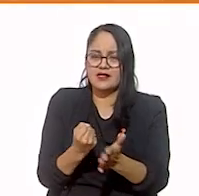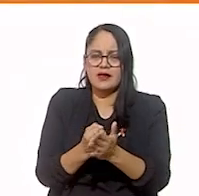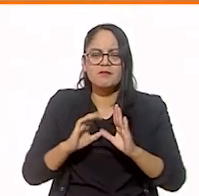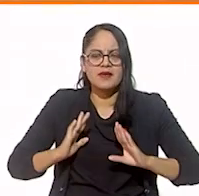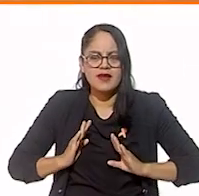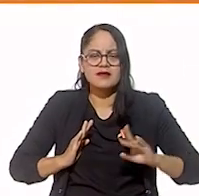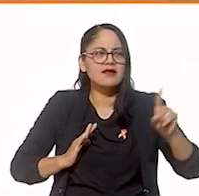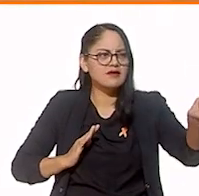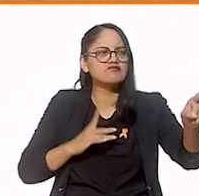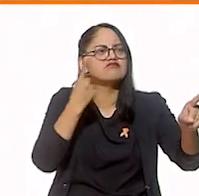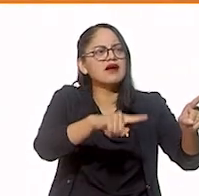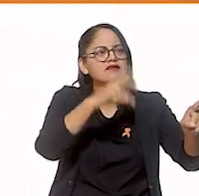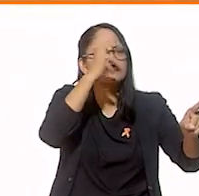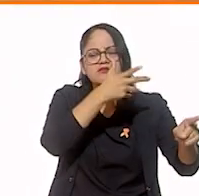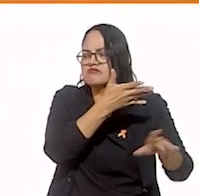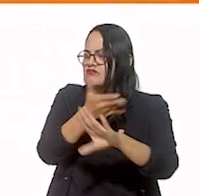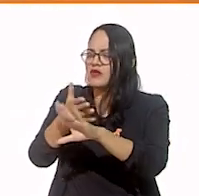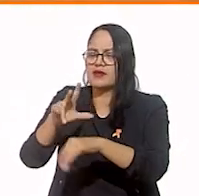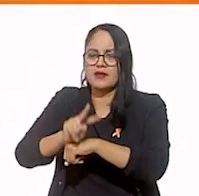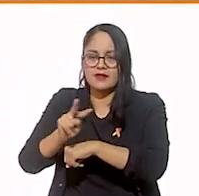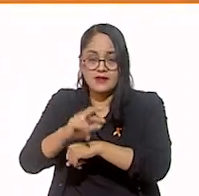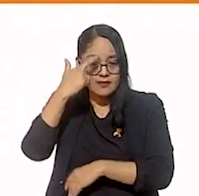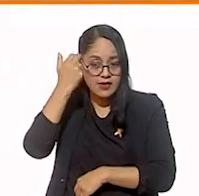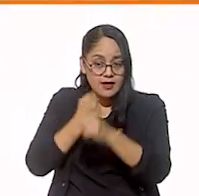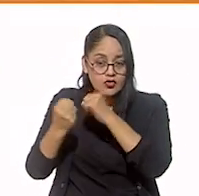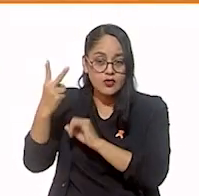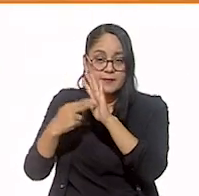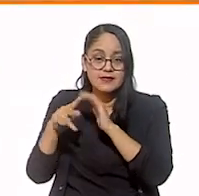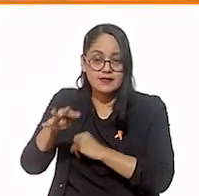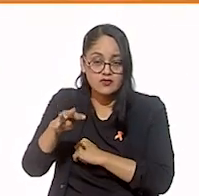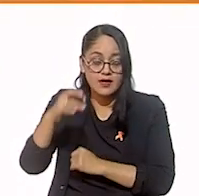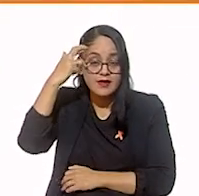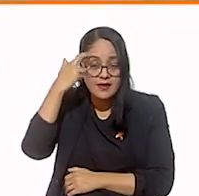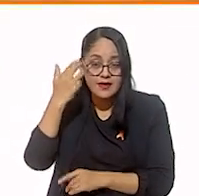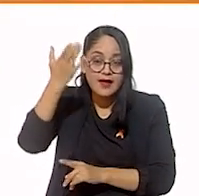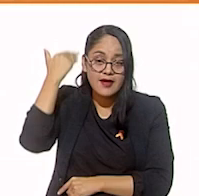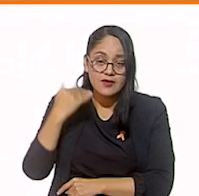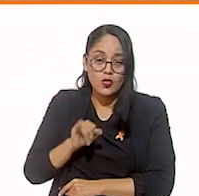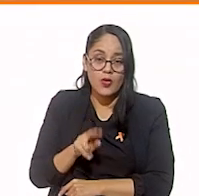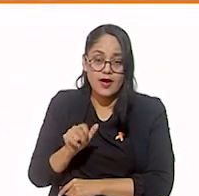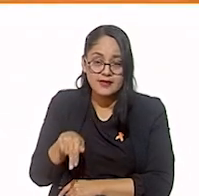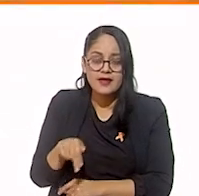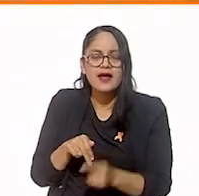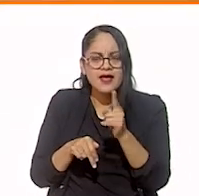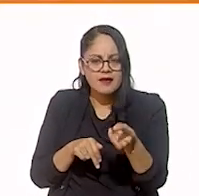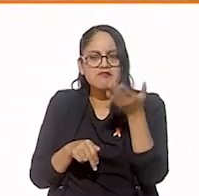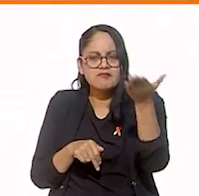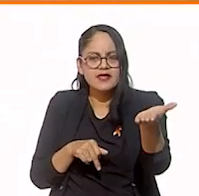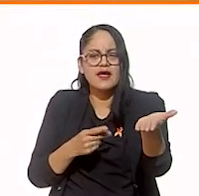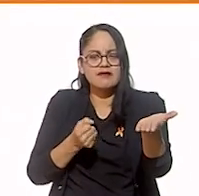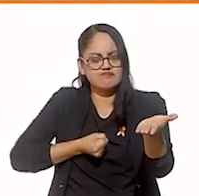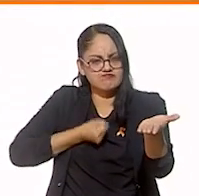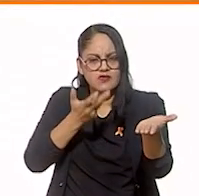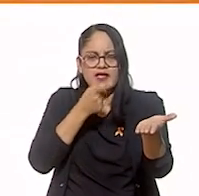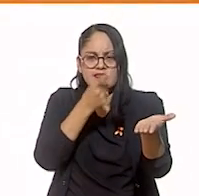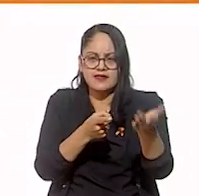contra Venezuela. Incluso en el año 2019, recordarán ustedes con toda esta operación del falso interinato de Juan Guaidó, hubo solicitudes expresas a